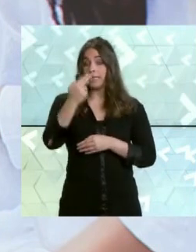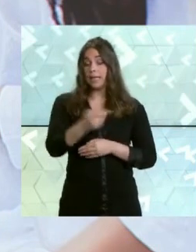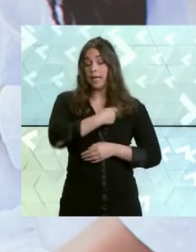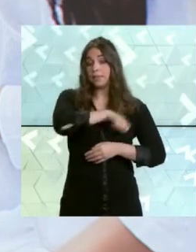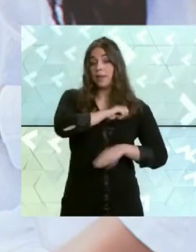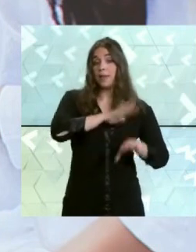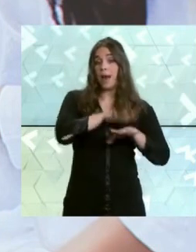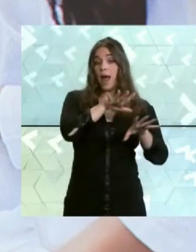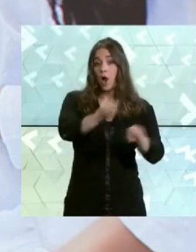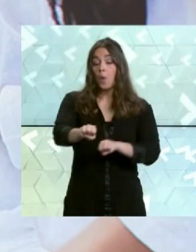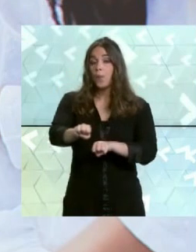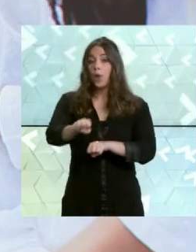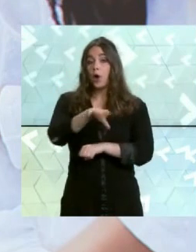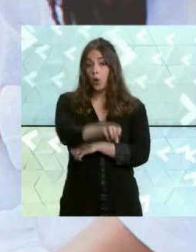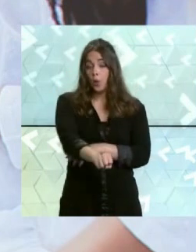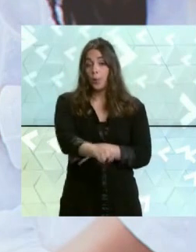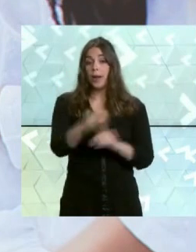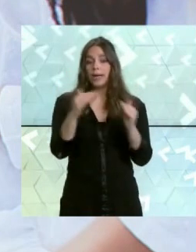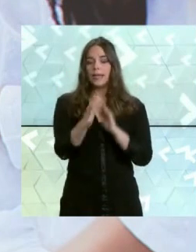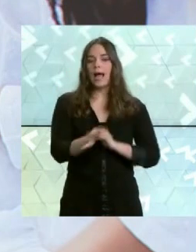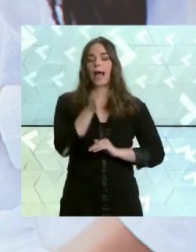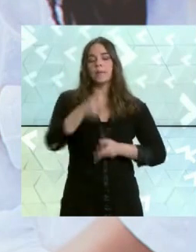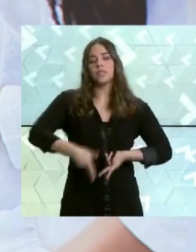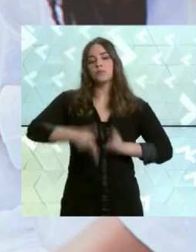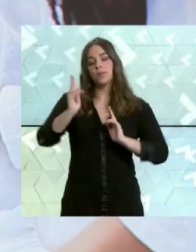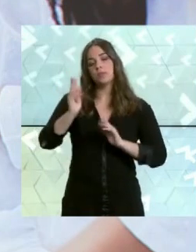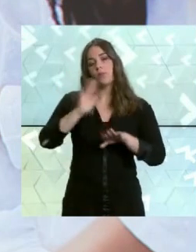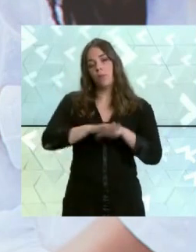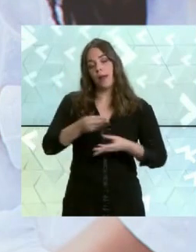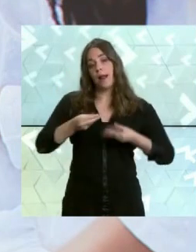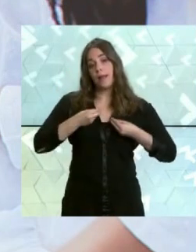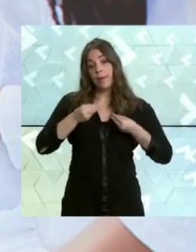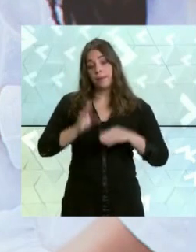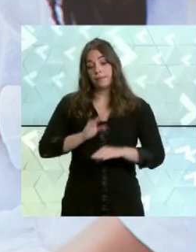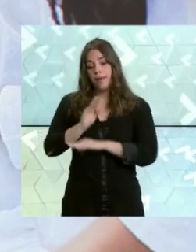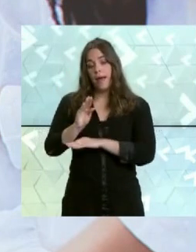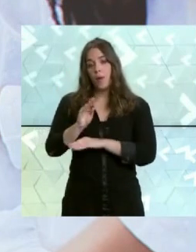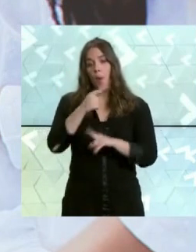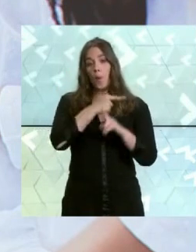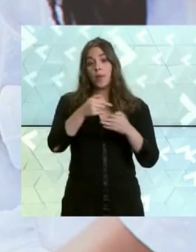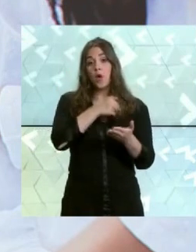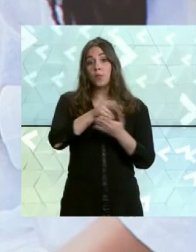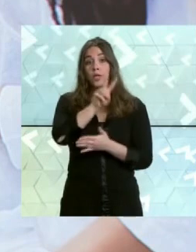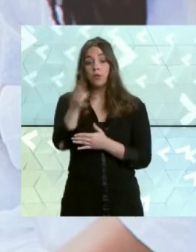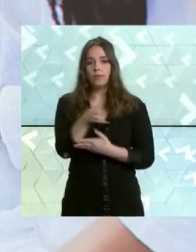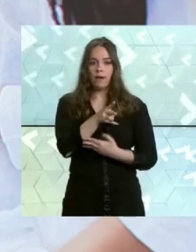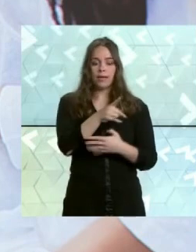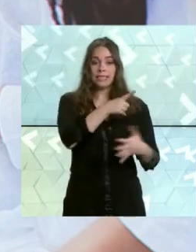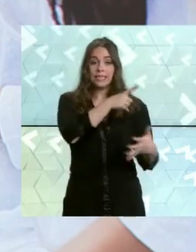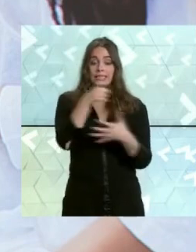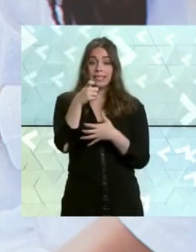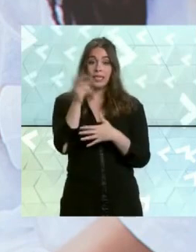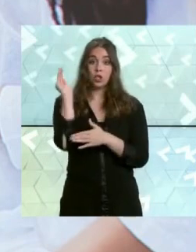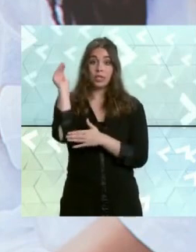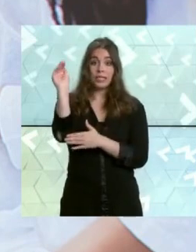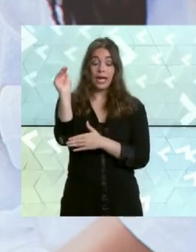casas ya la vez conseguir el permiso de residencia su inversión tiene que superar el medio millón de euros más de 600 extranjeros lo hicieron